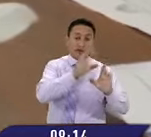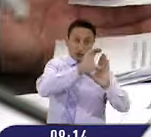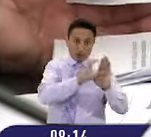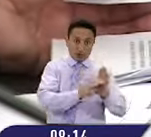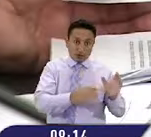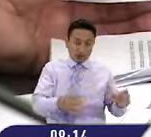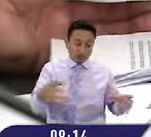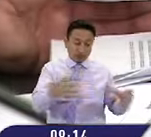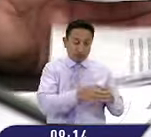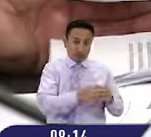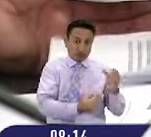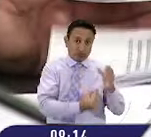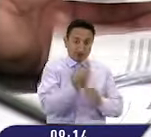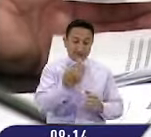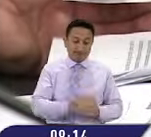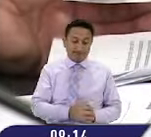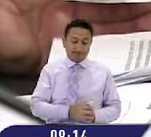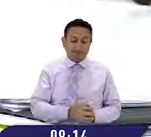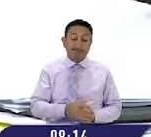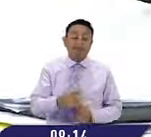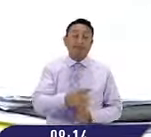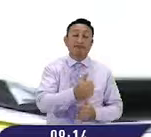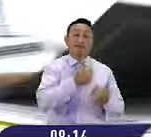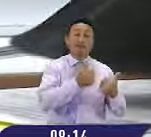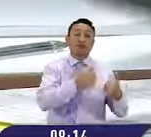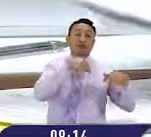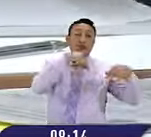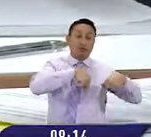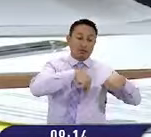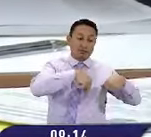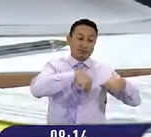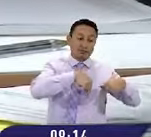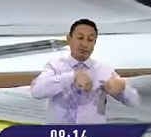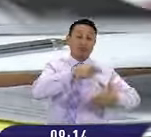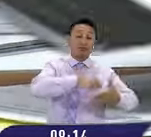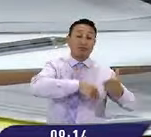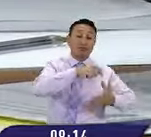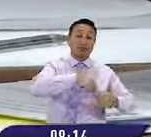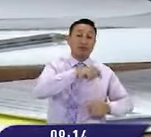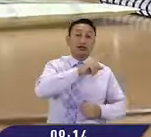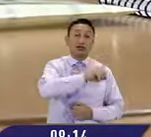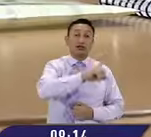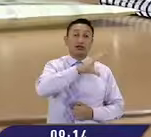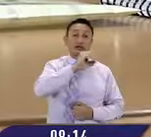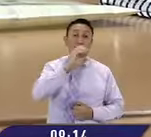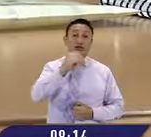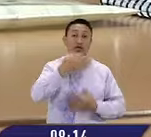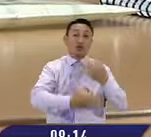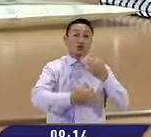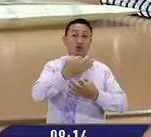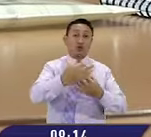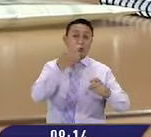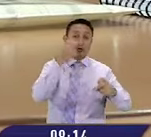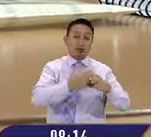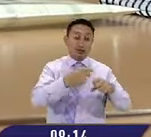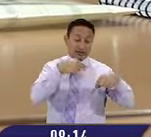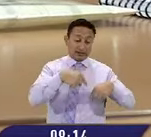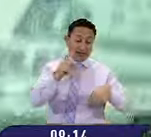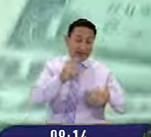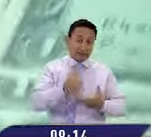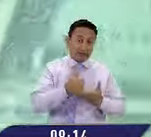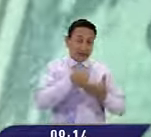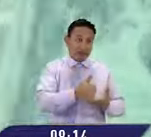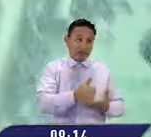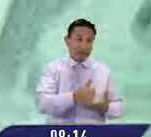constitucional. De acuerdo a un balance del propio organismo, se necesitaría contratar al menos 100 jueces especializados para cubrir con la demanda, con